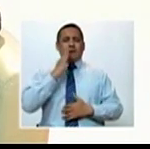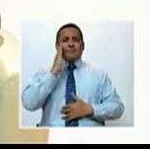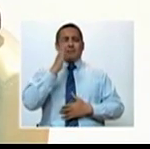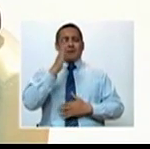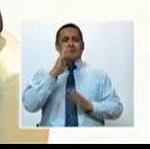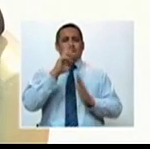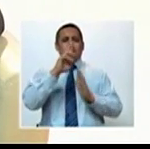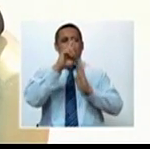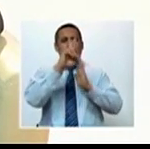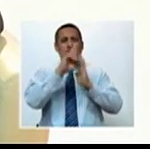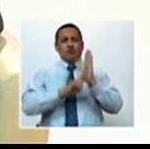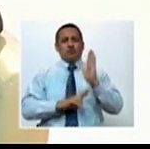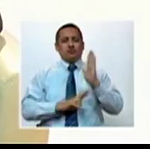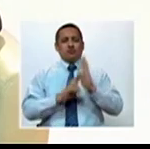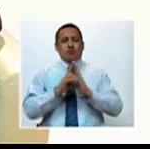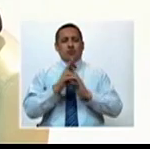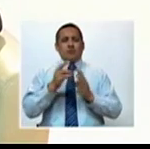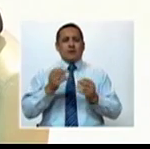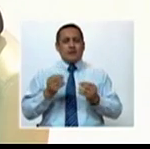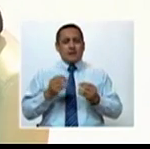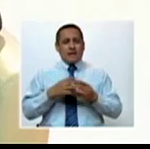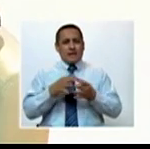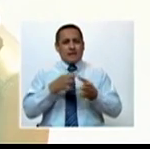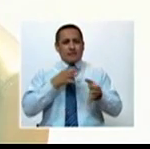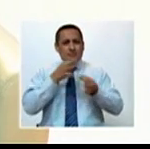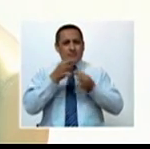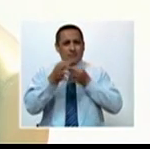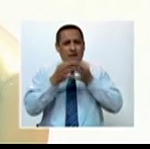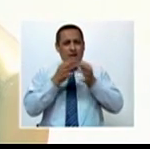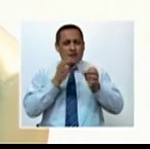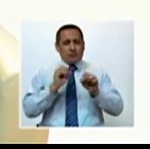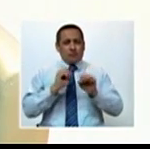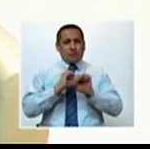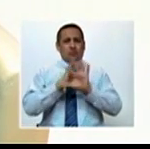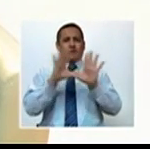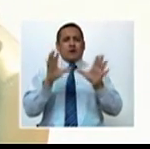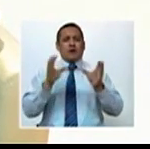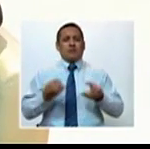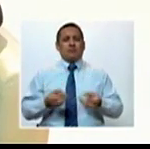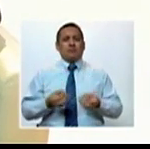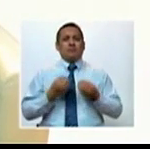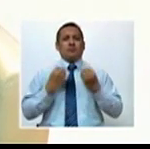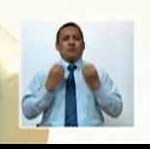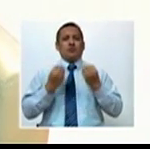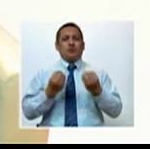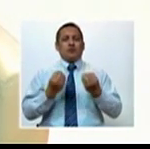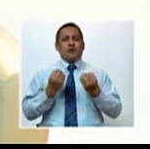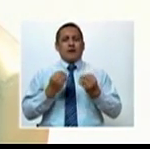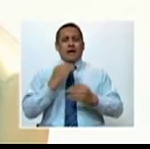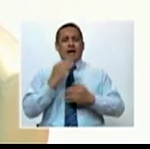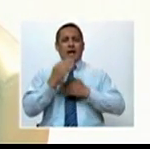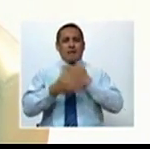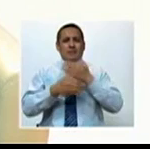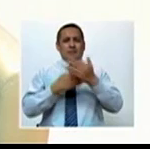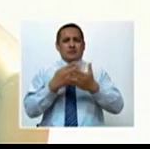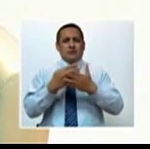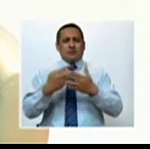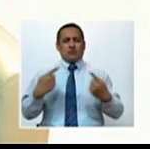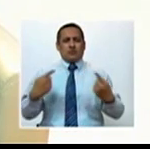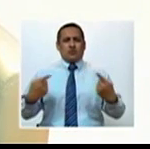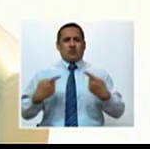resolución motivando y explicando por qué ha ido en contra de lo que